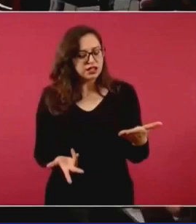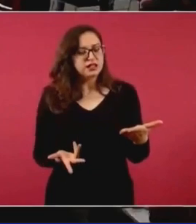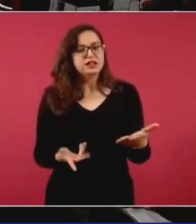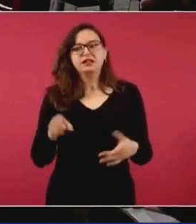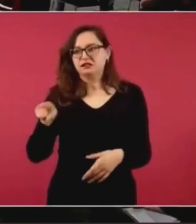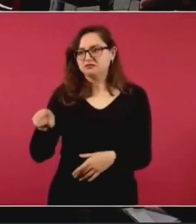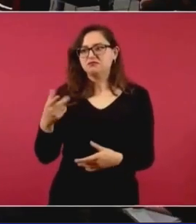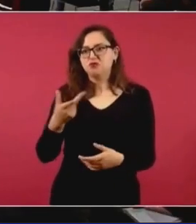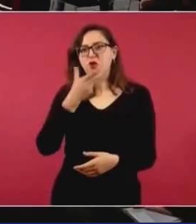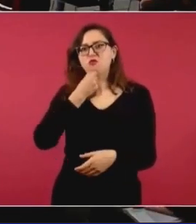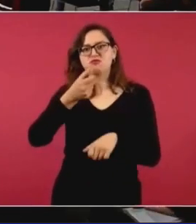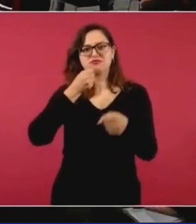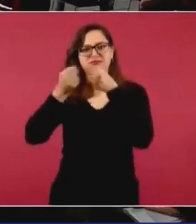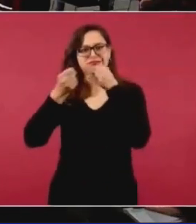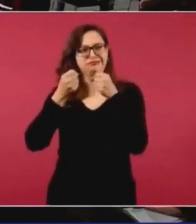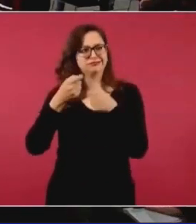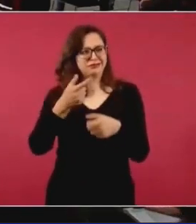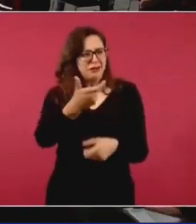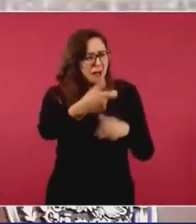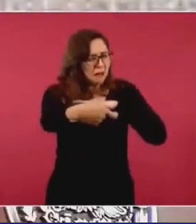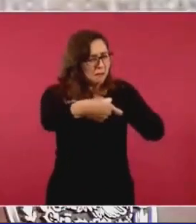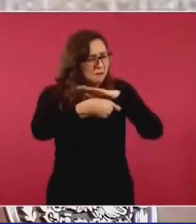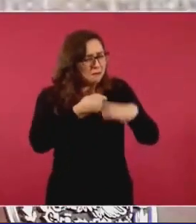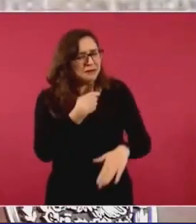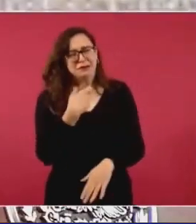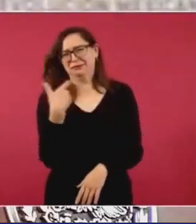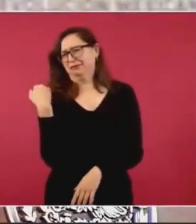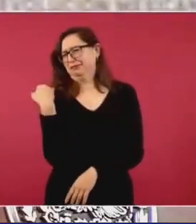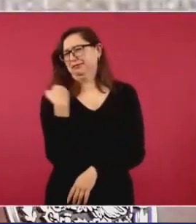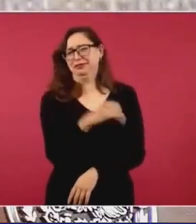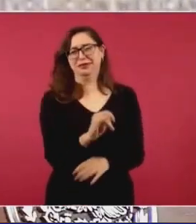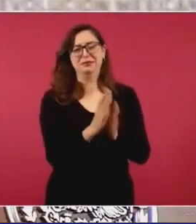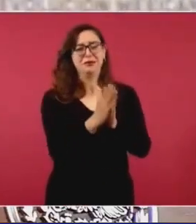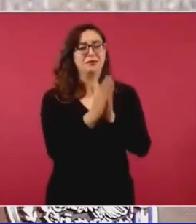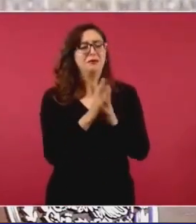nos das chayote, dice, que no nos das ni café.